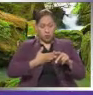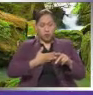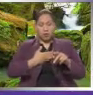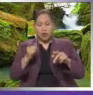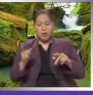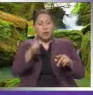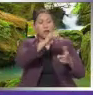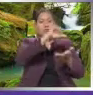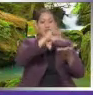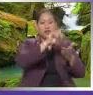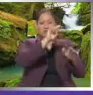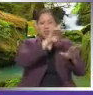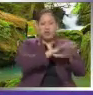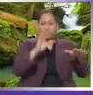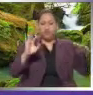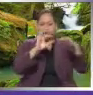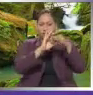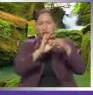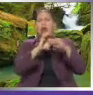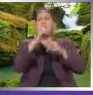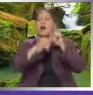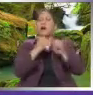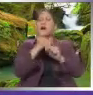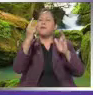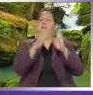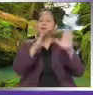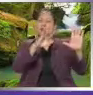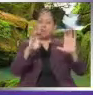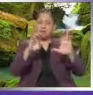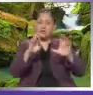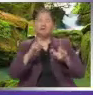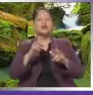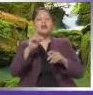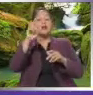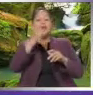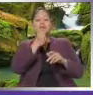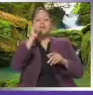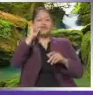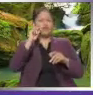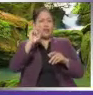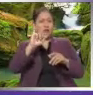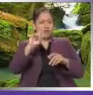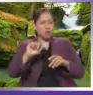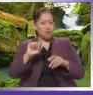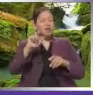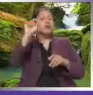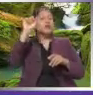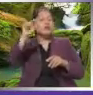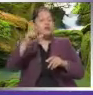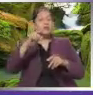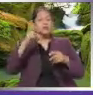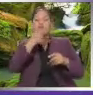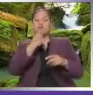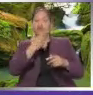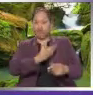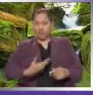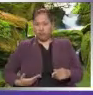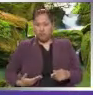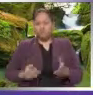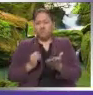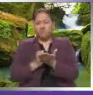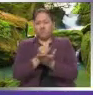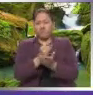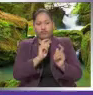centro de Tlalpan, por ahí de 1900. Don Porfirio Díaz, durante la época en la que fue presidente,